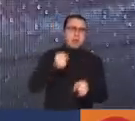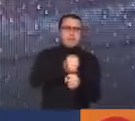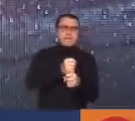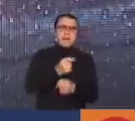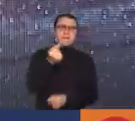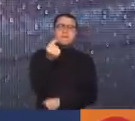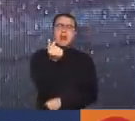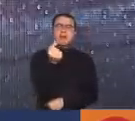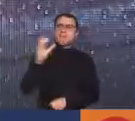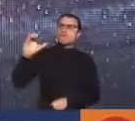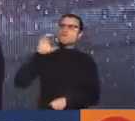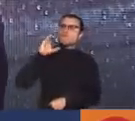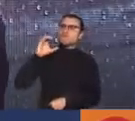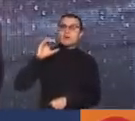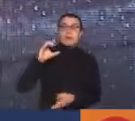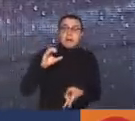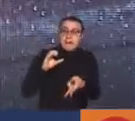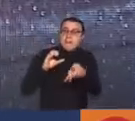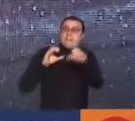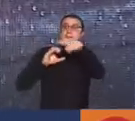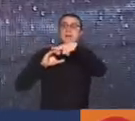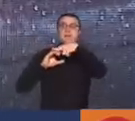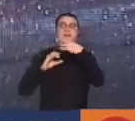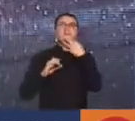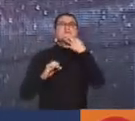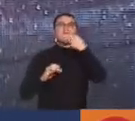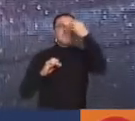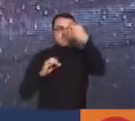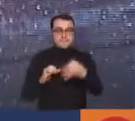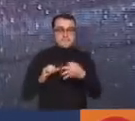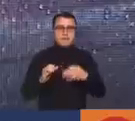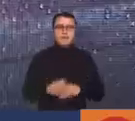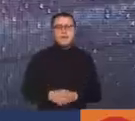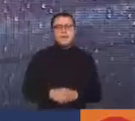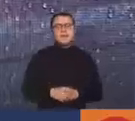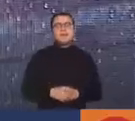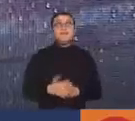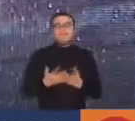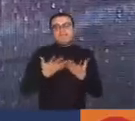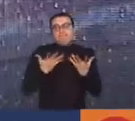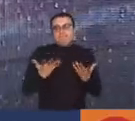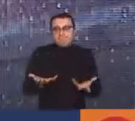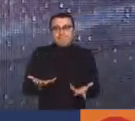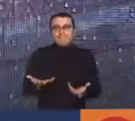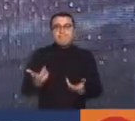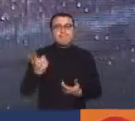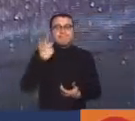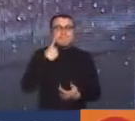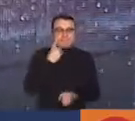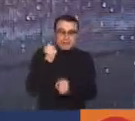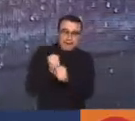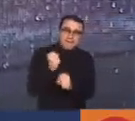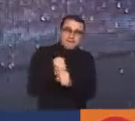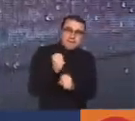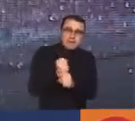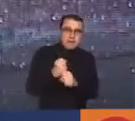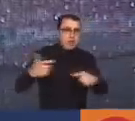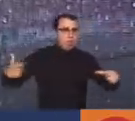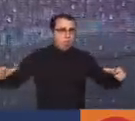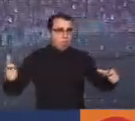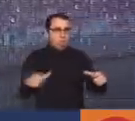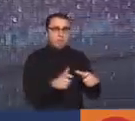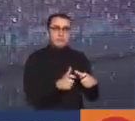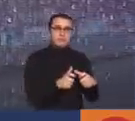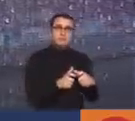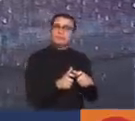Hizo crecer sus ingresos reales. Por eso es que el empleo no ha disminuido, porque ese